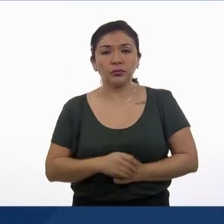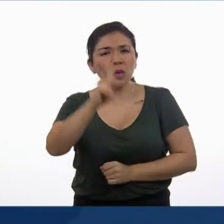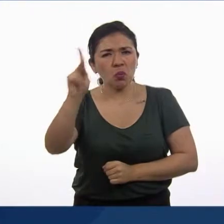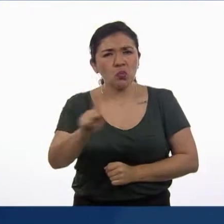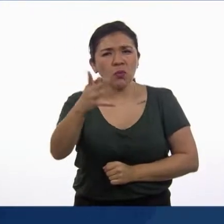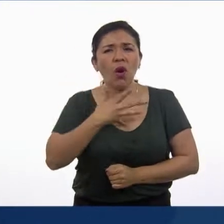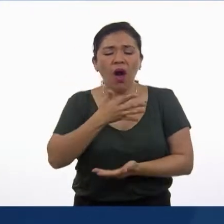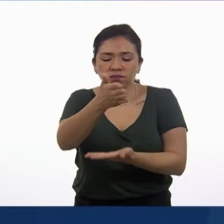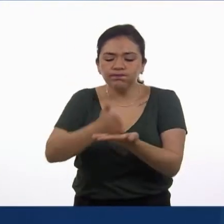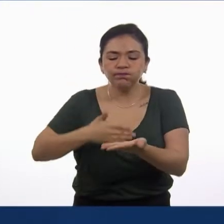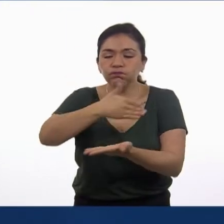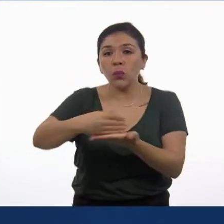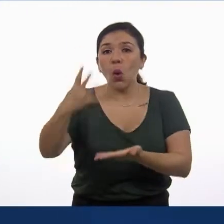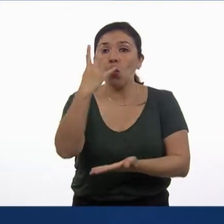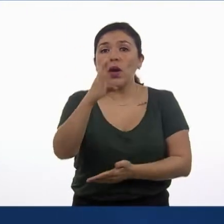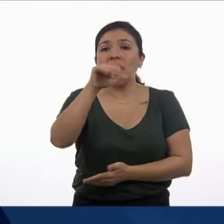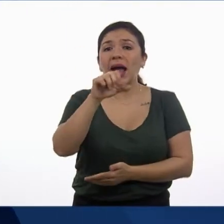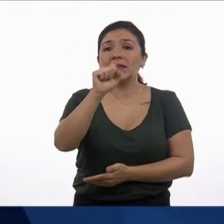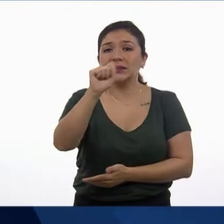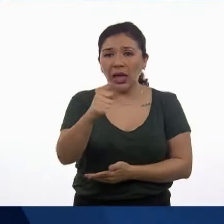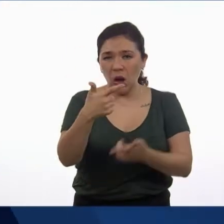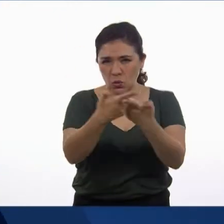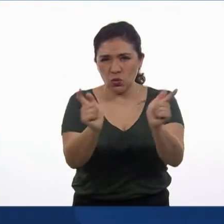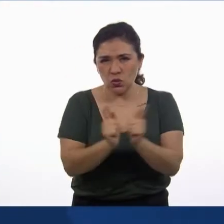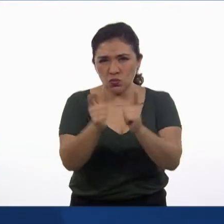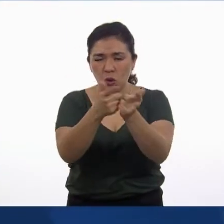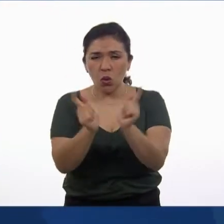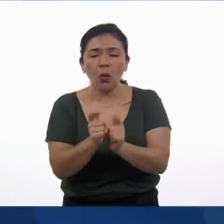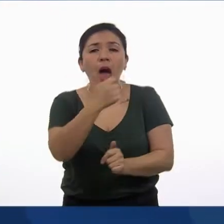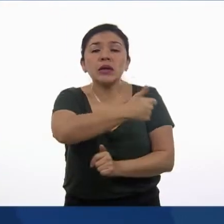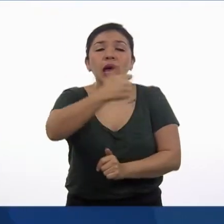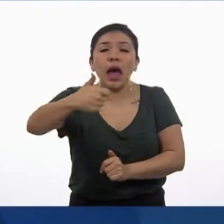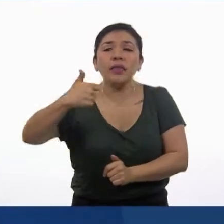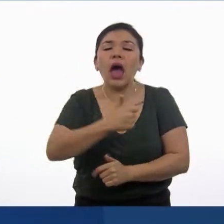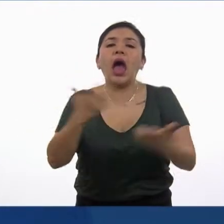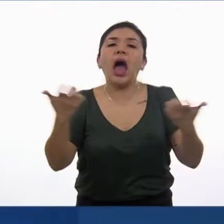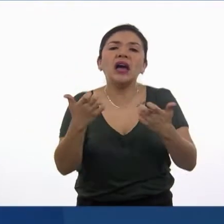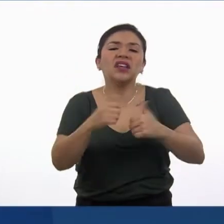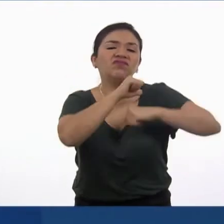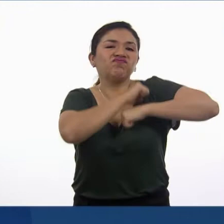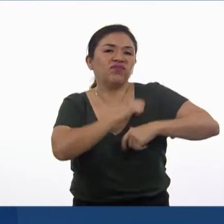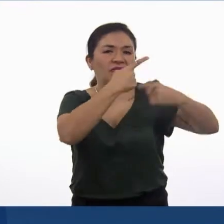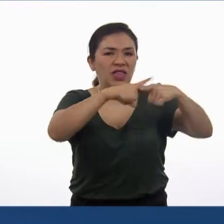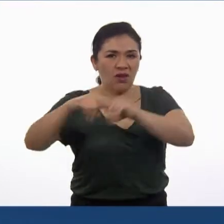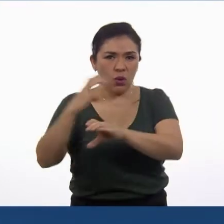dividido en 4 castas y cada una desempeñaba un papel específico.